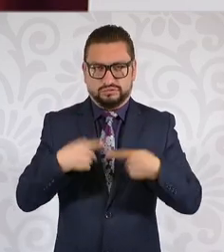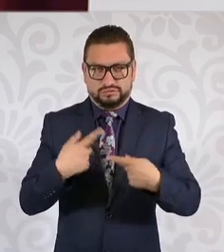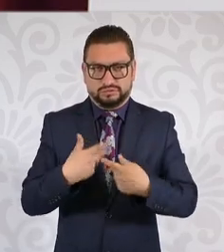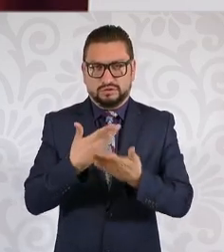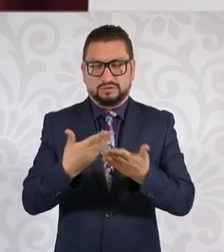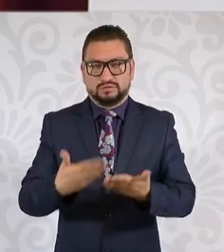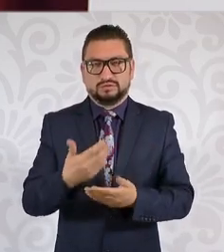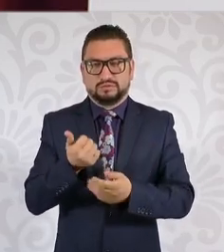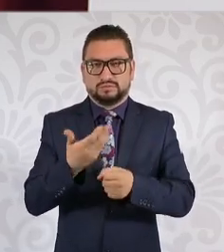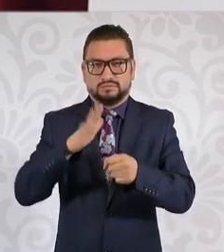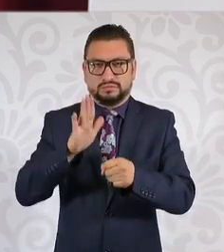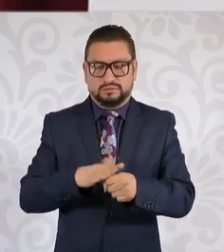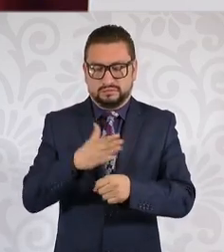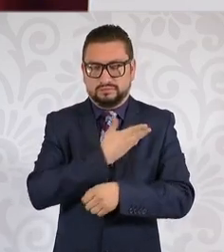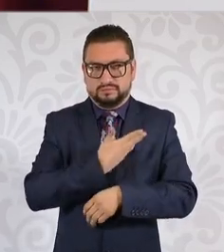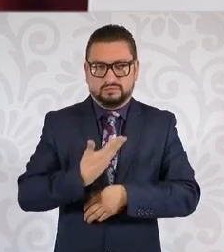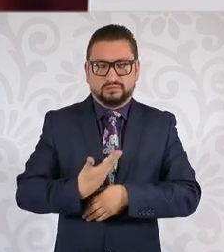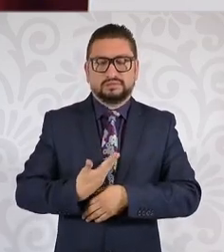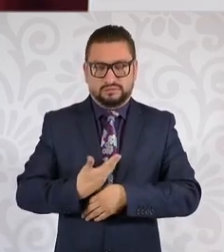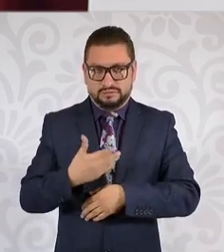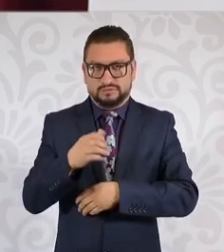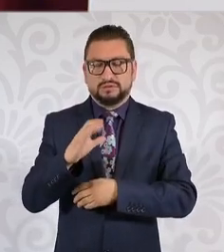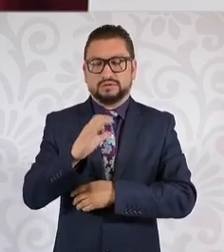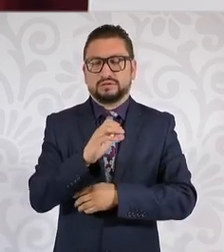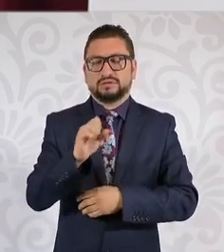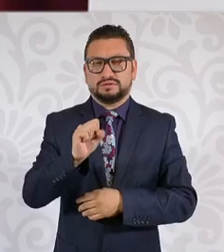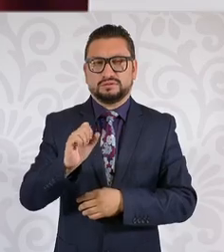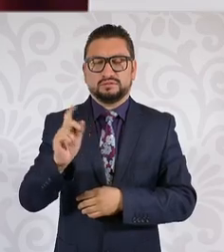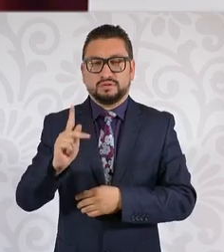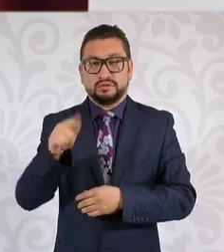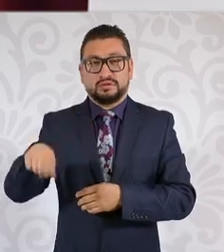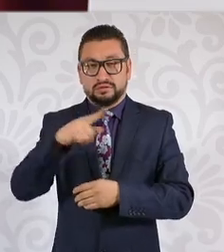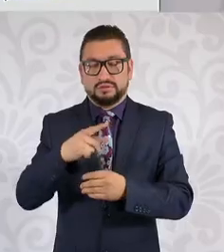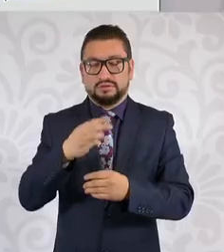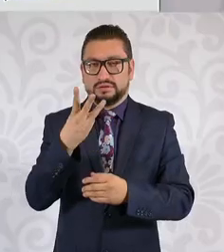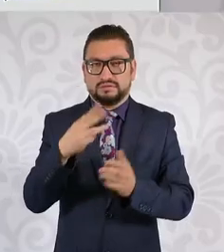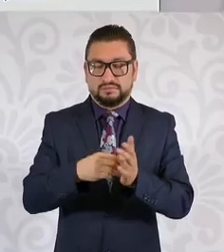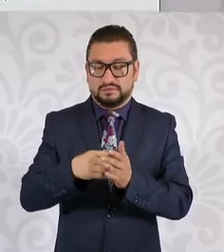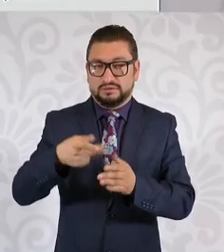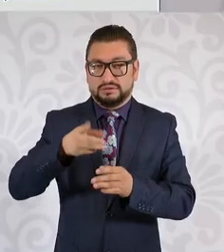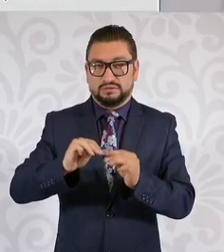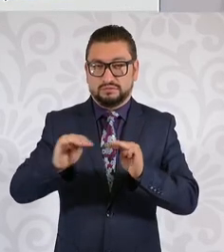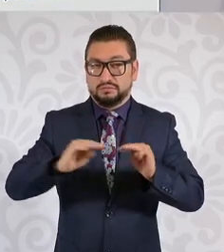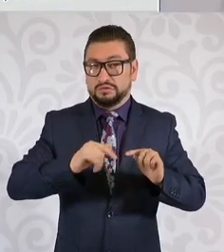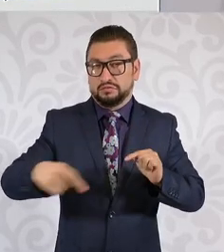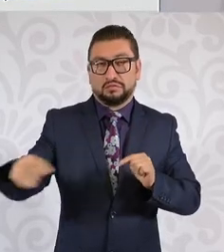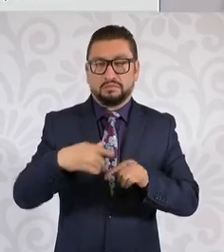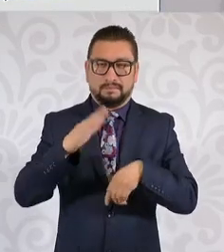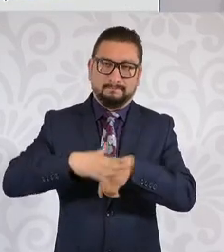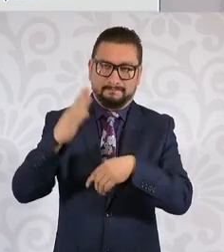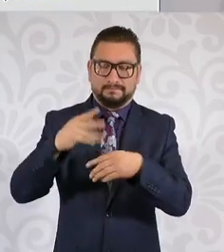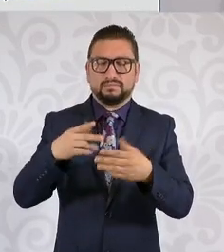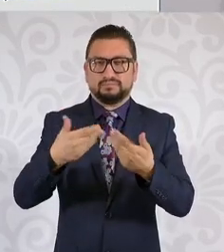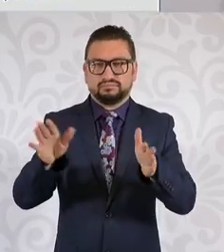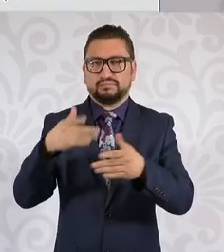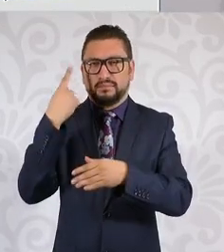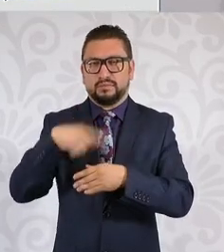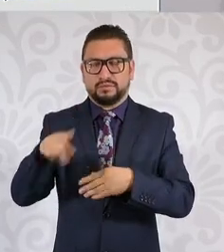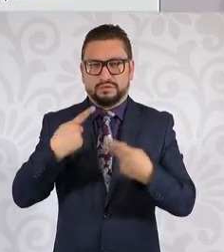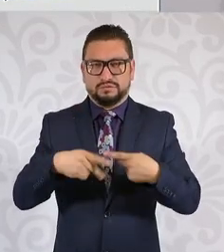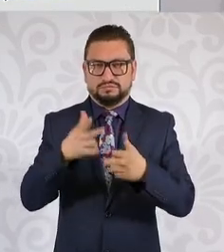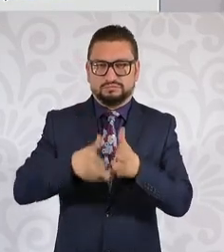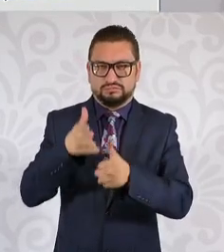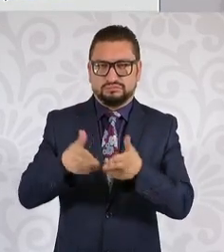presidenta Claudia Sheinbaum se pondrán en servicio más de 3.000 kilómetros de vías ferroviarias para trenes de